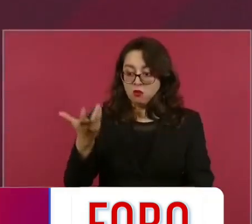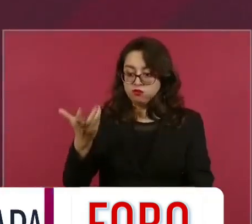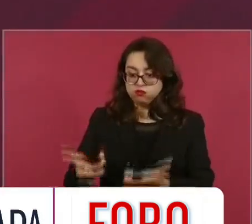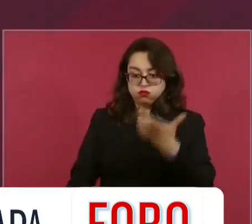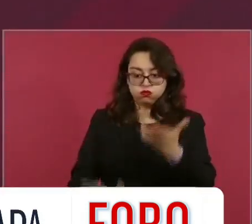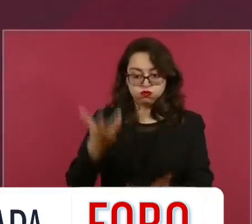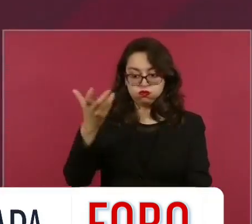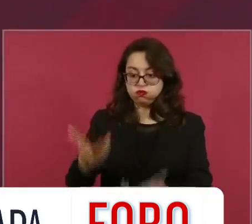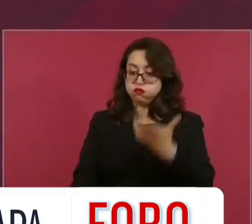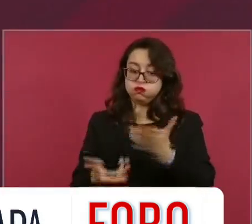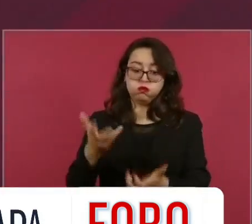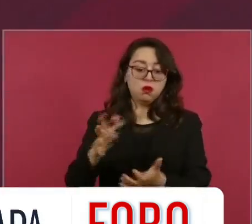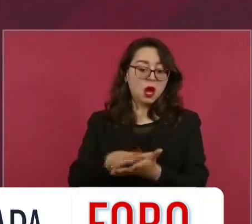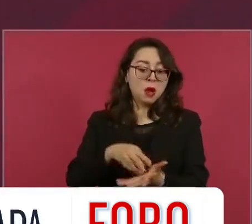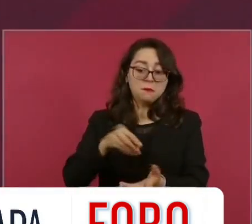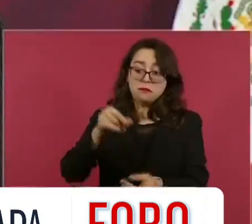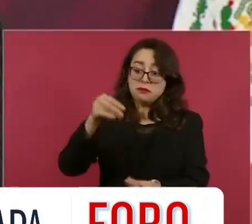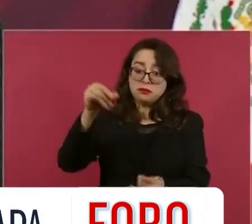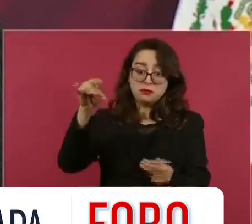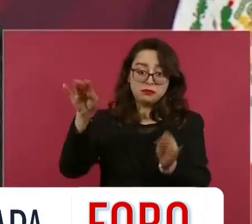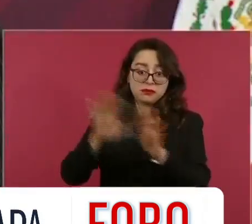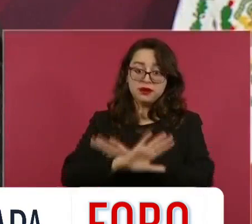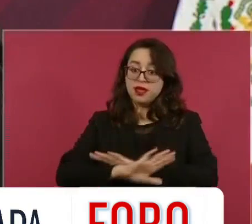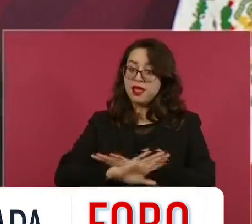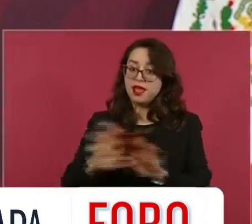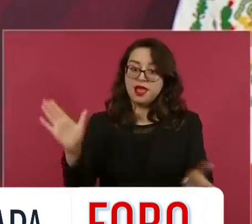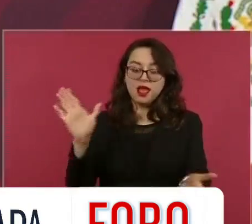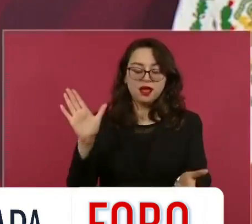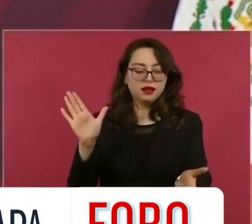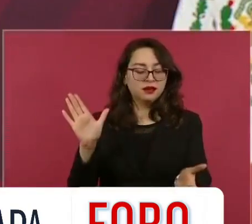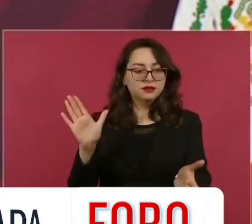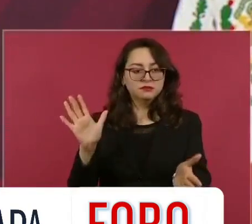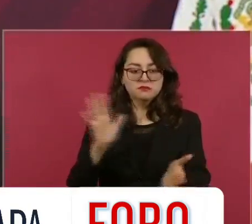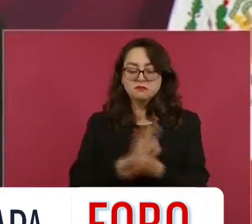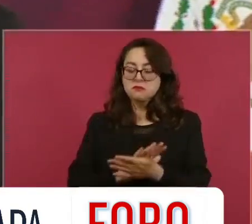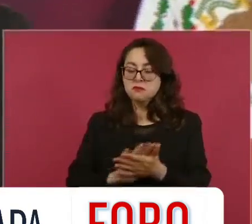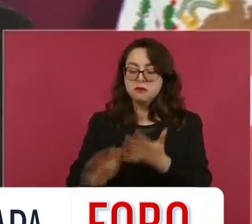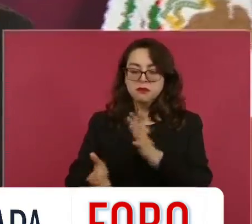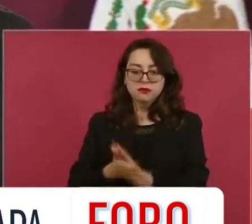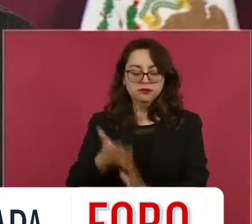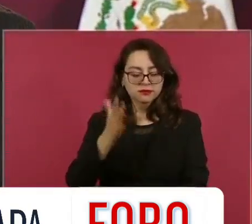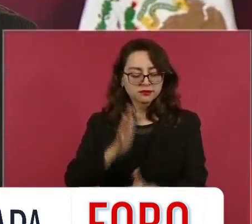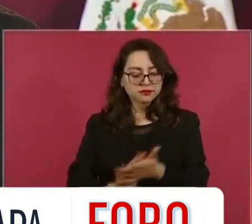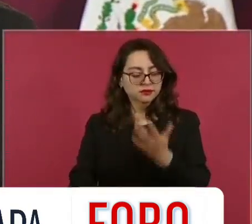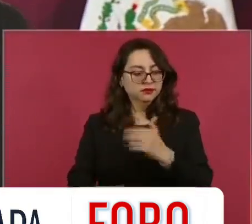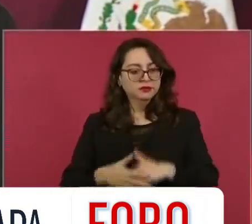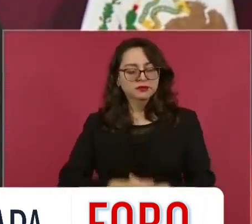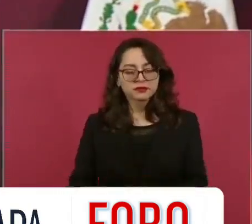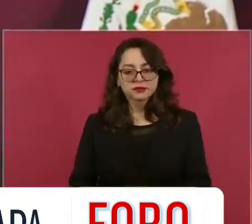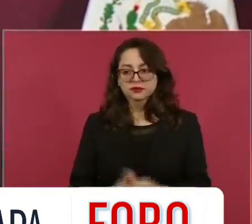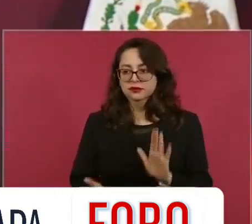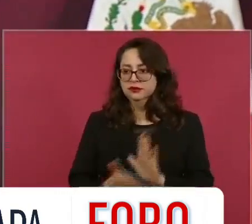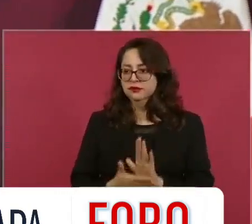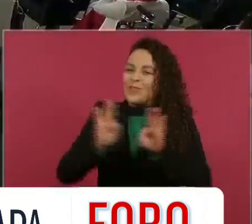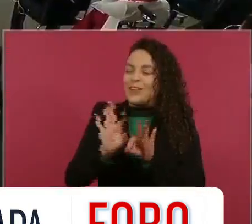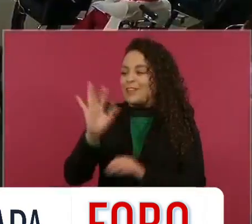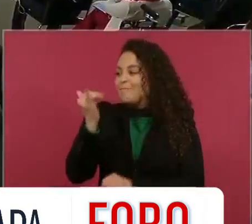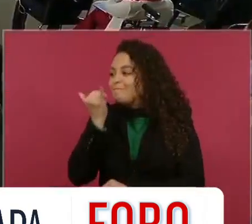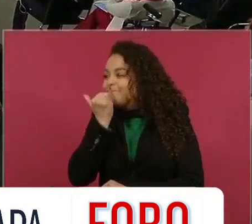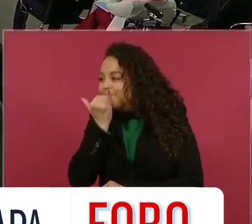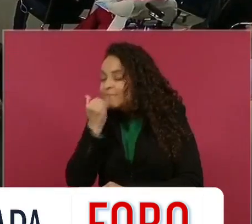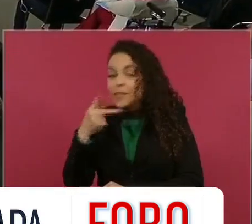El presidente Andrés Manuel López Obrador reveló que decidió conducir personalmente la investigación del